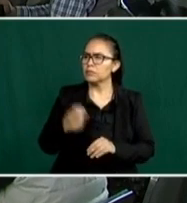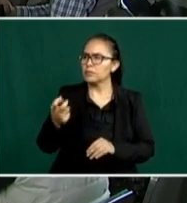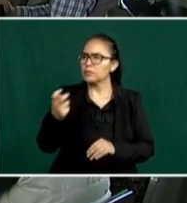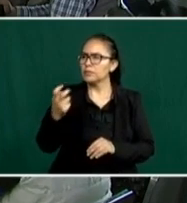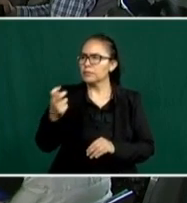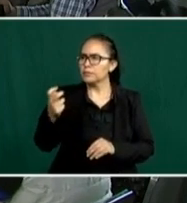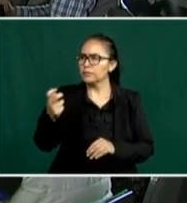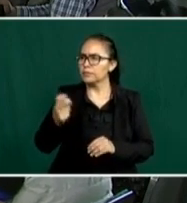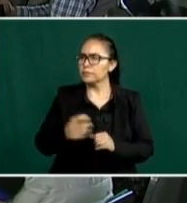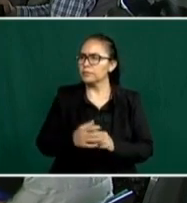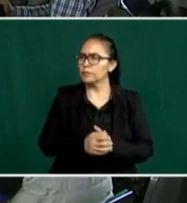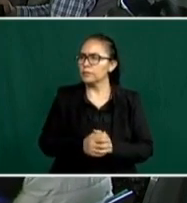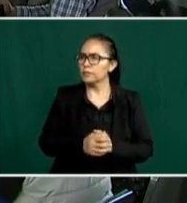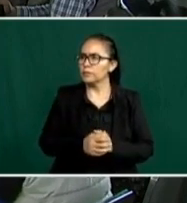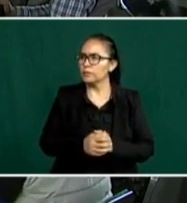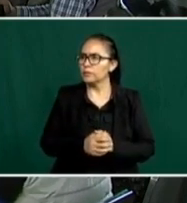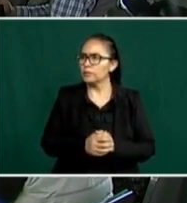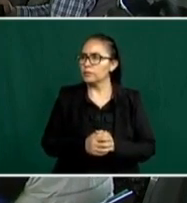Estos tres